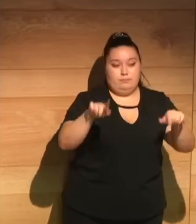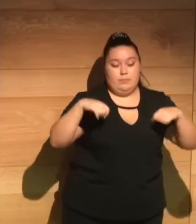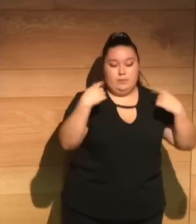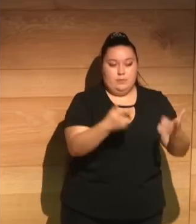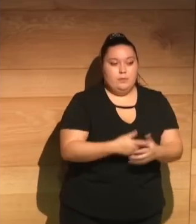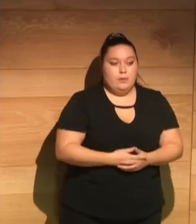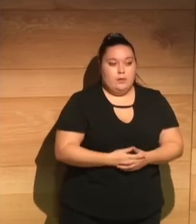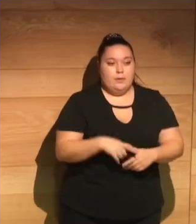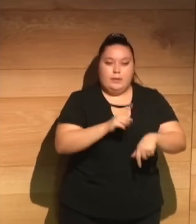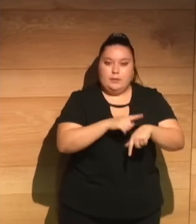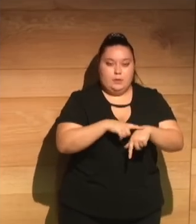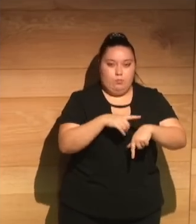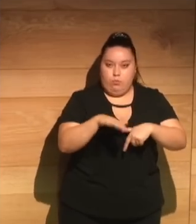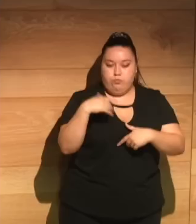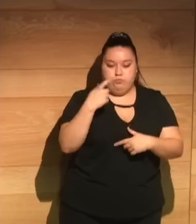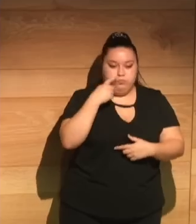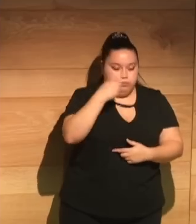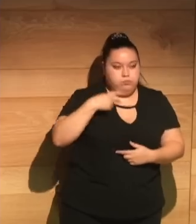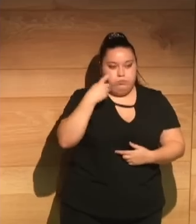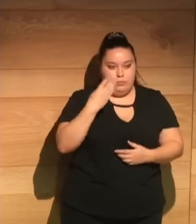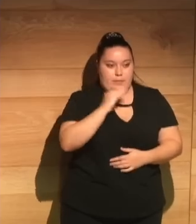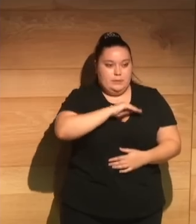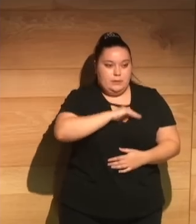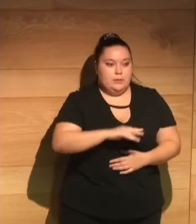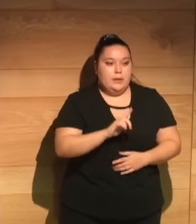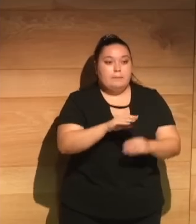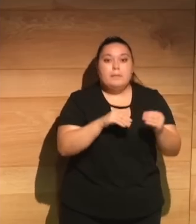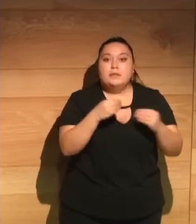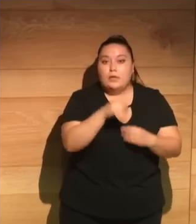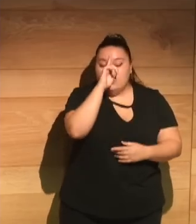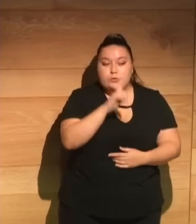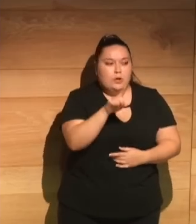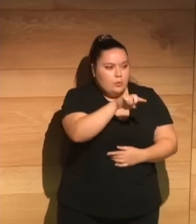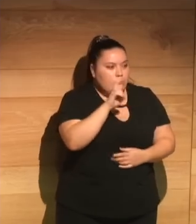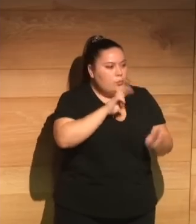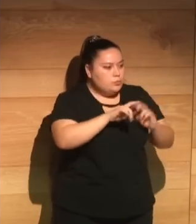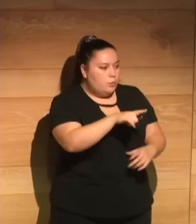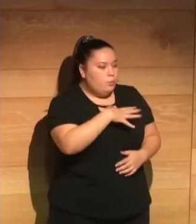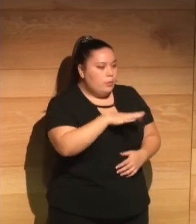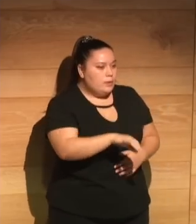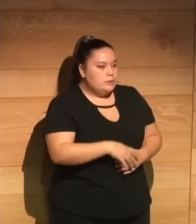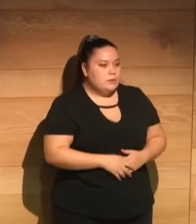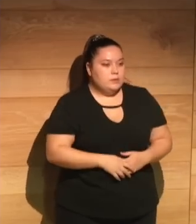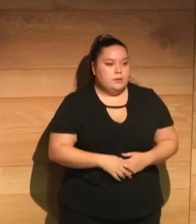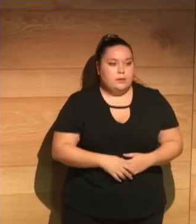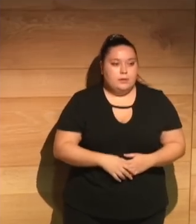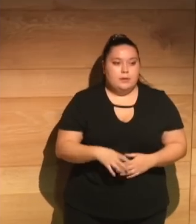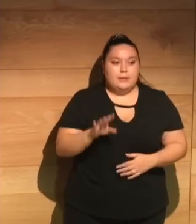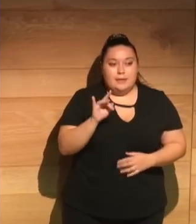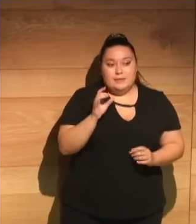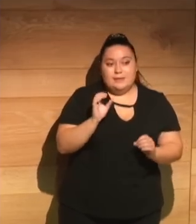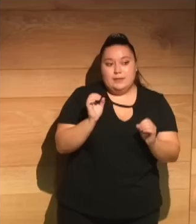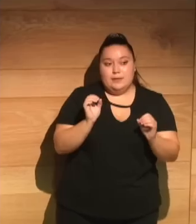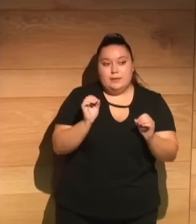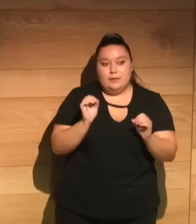y lo que vemos... ¿En qué material lo hacía? Y que vemos, no lo sé, ¿lo puedes mirar? Sí, creo que sí. En Betún de Judea. Lo tengo